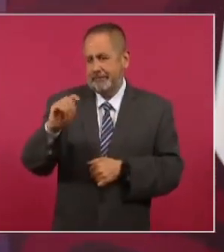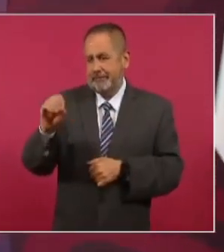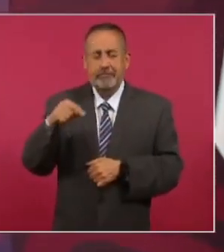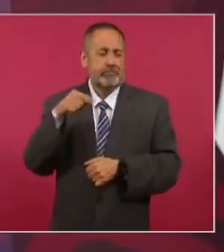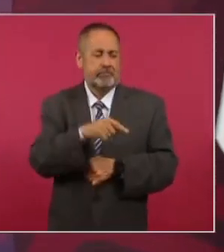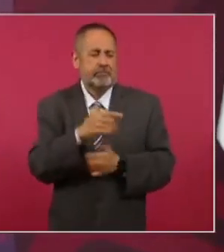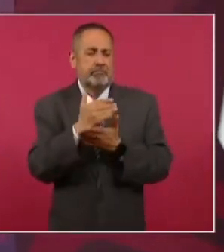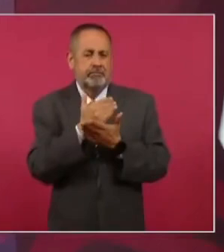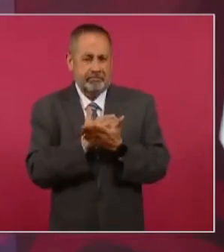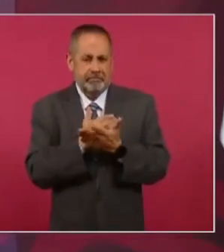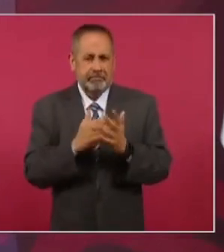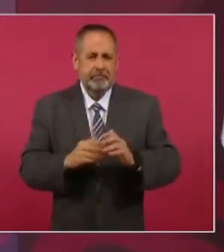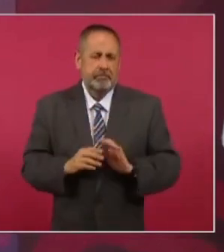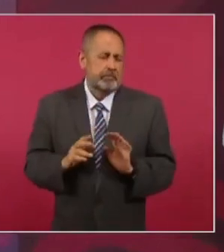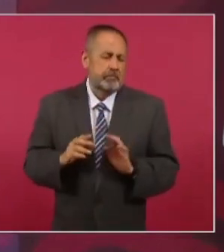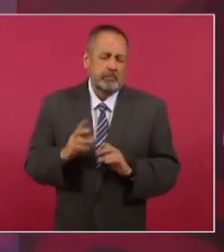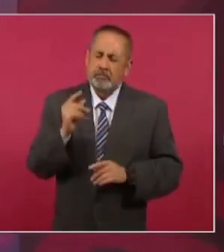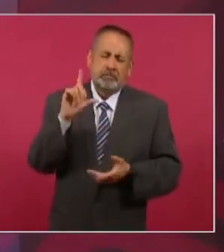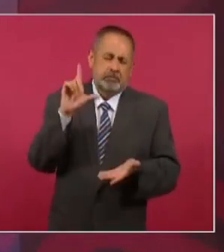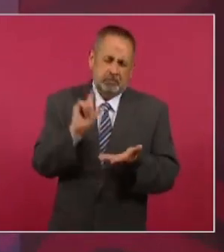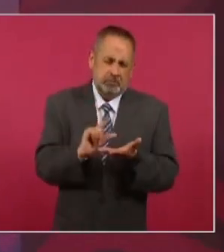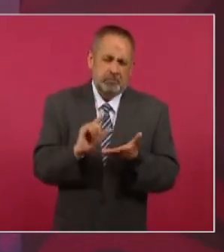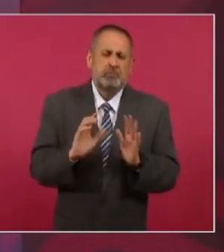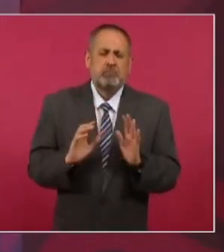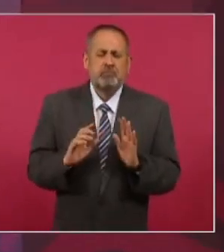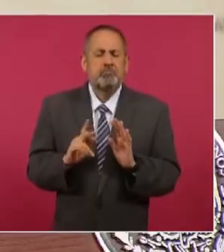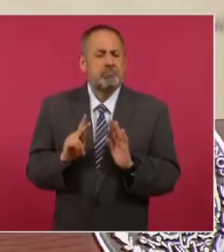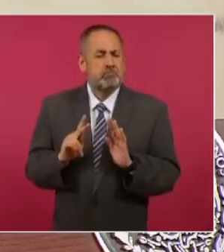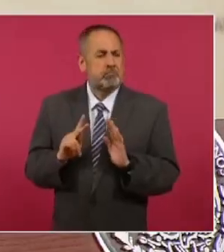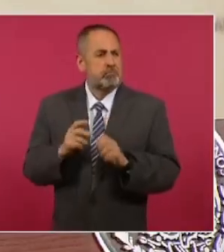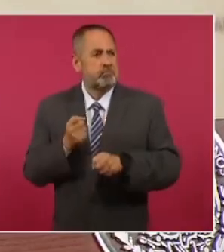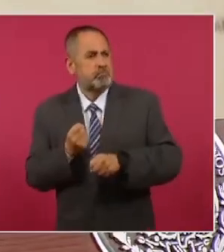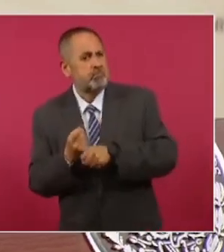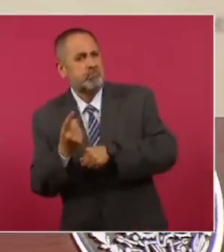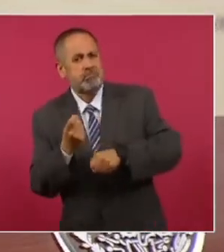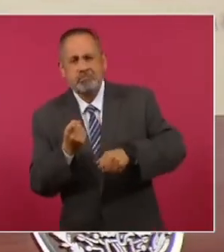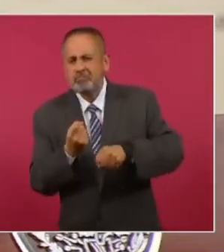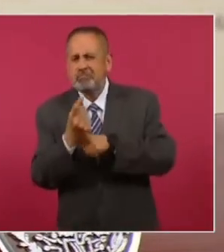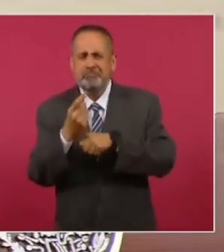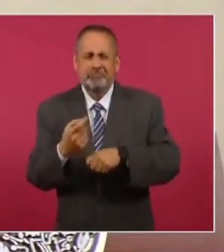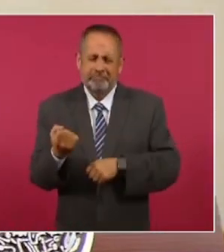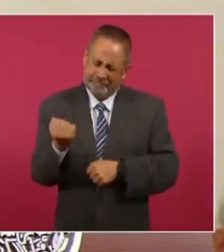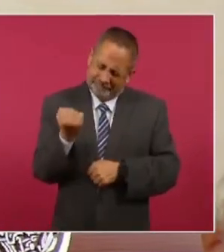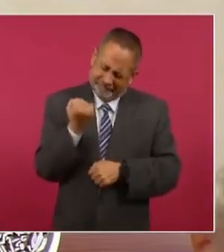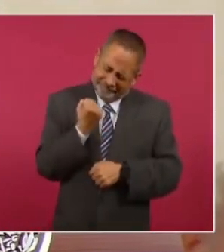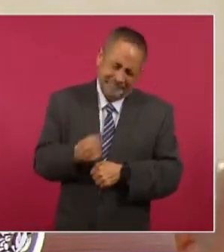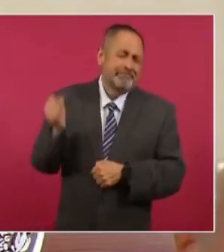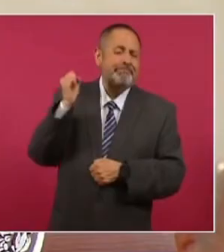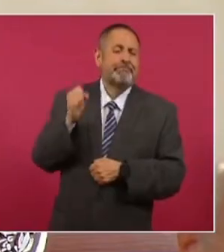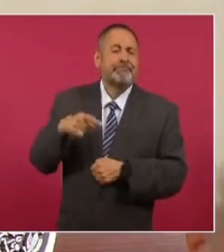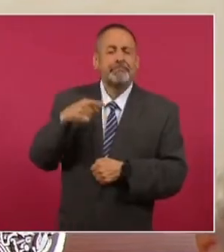gana mucho menos pero es un peloterazo